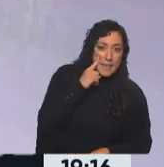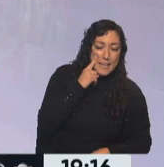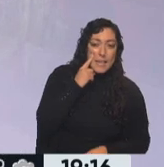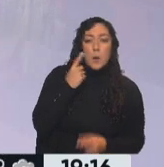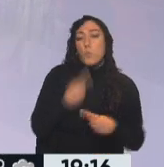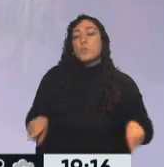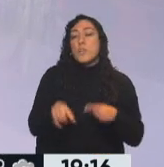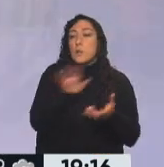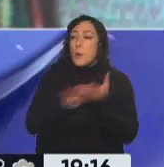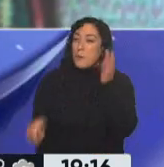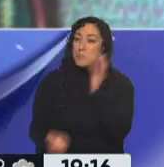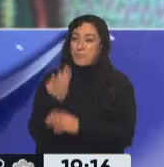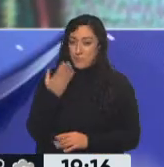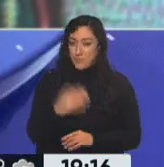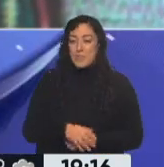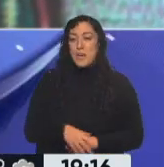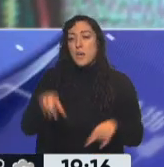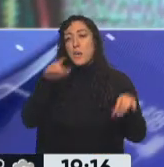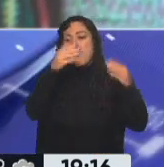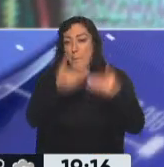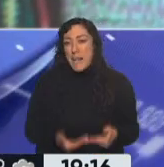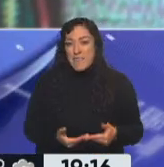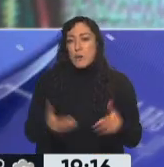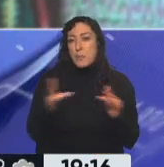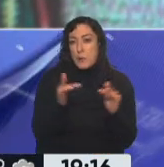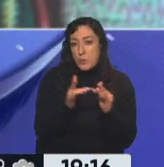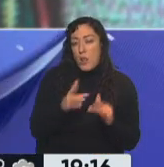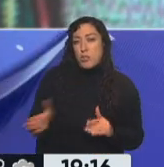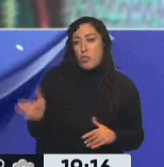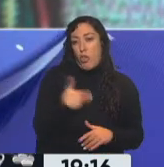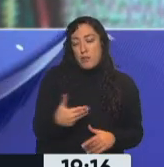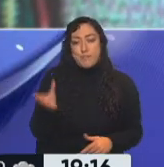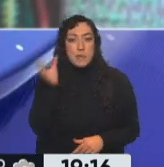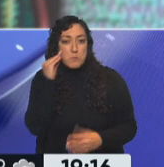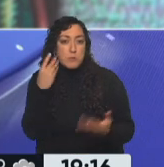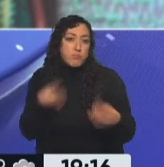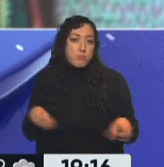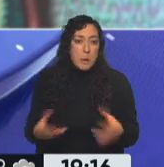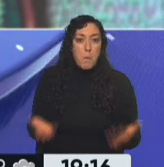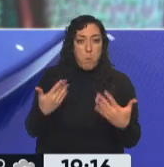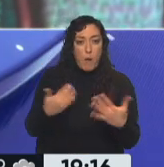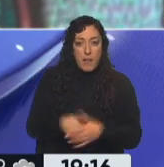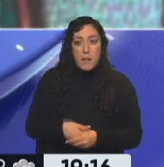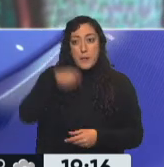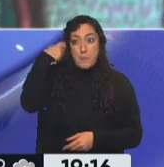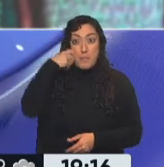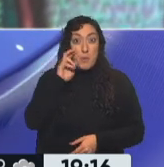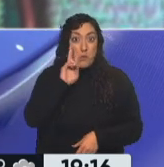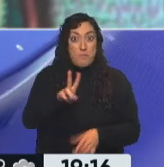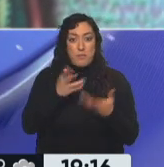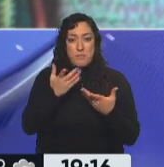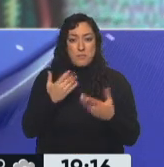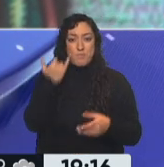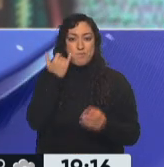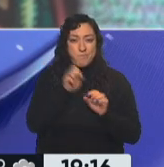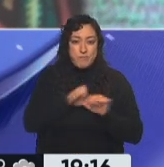Así es, ya lo podés ver en todas las plataformas digitales y escuchar. Claramente ahí estamos viendo el video que ya compartieron. Es